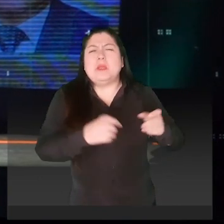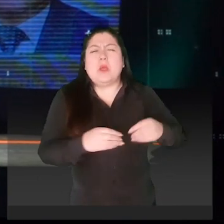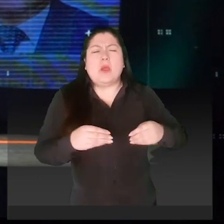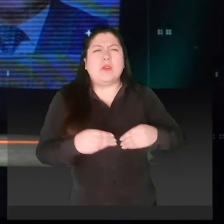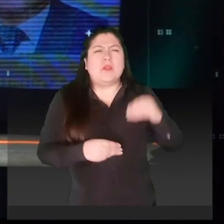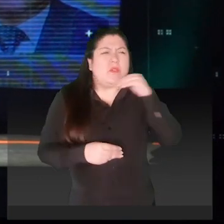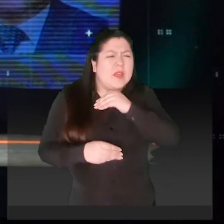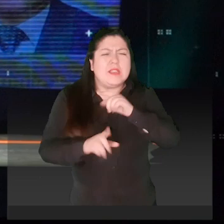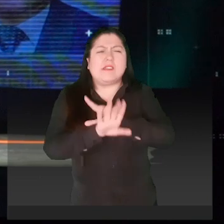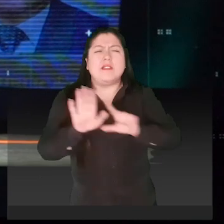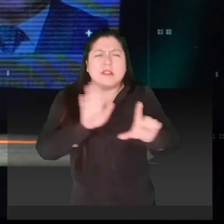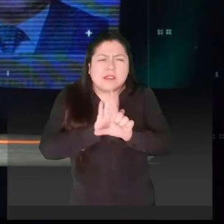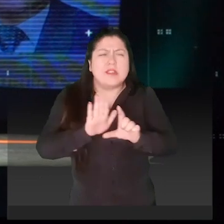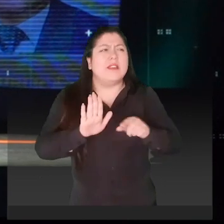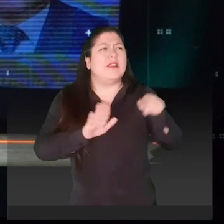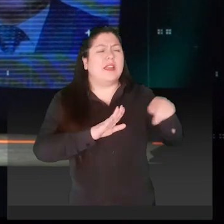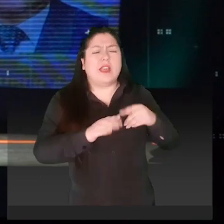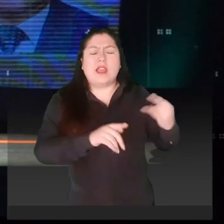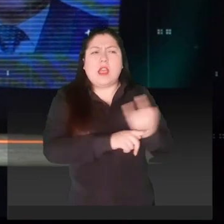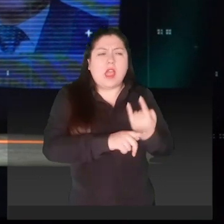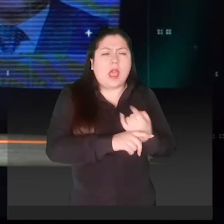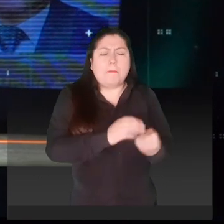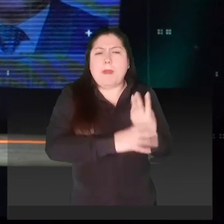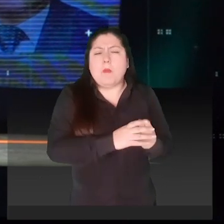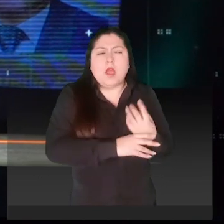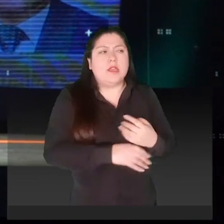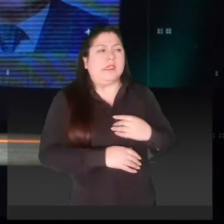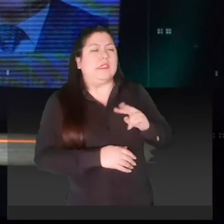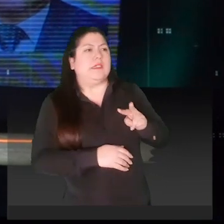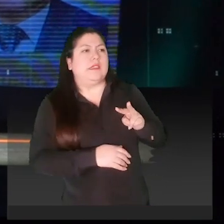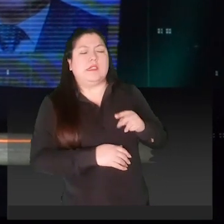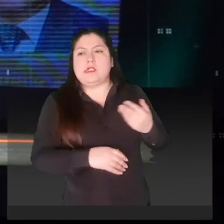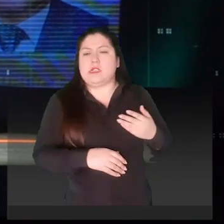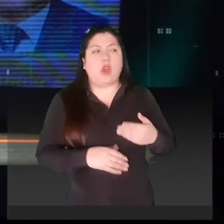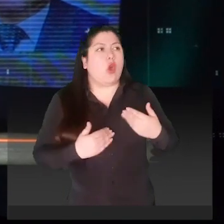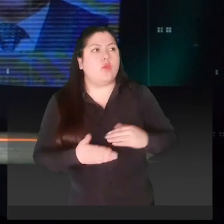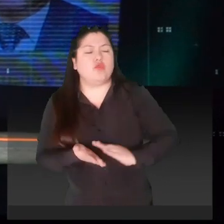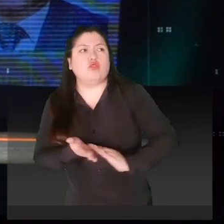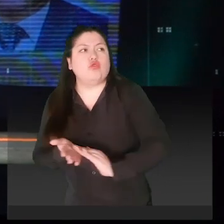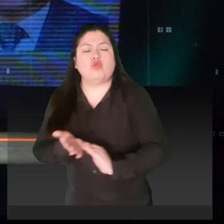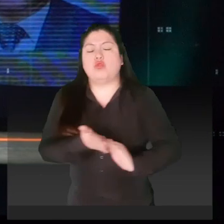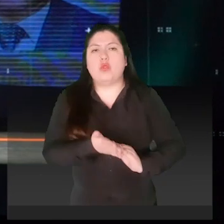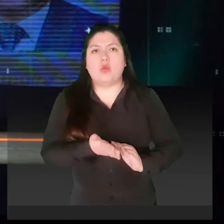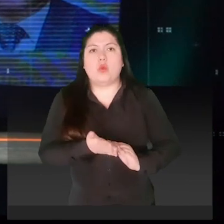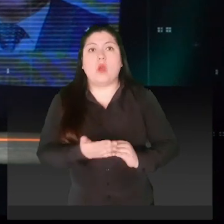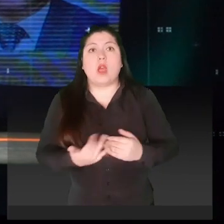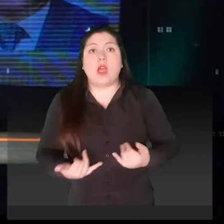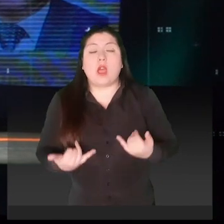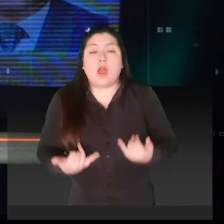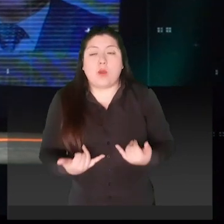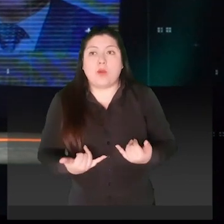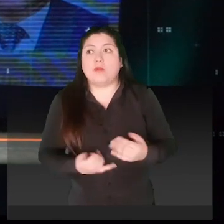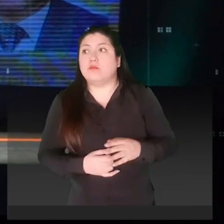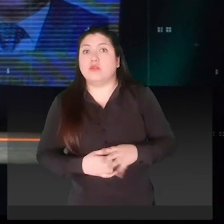falsificación, suplantación de la identidad. Y es así que para mí es motivo de orgullo presentar a ustedes lo que pasó hoy